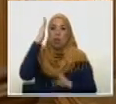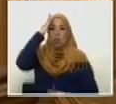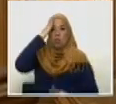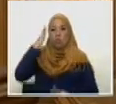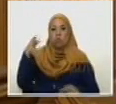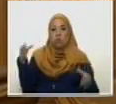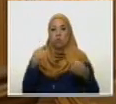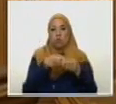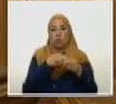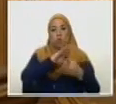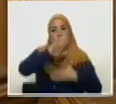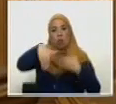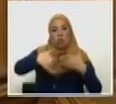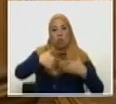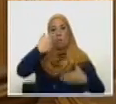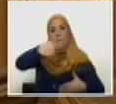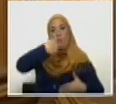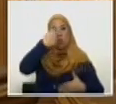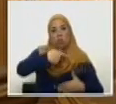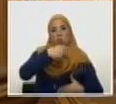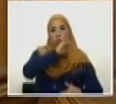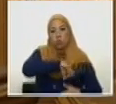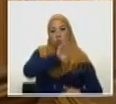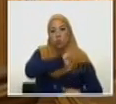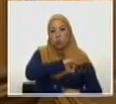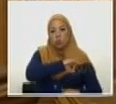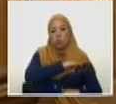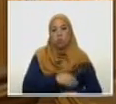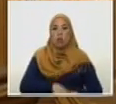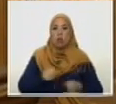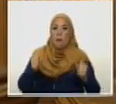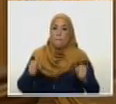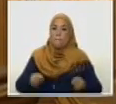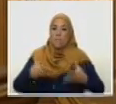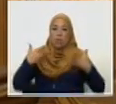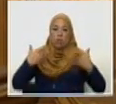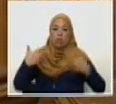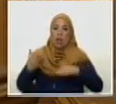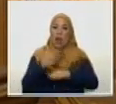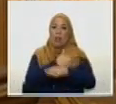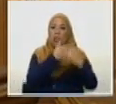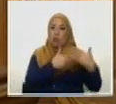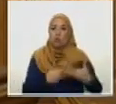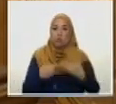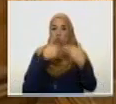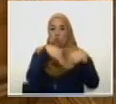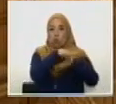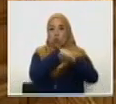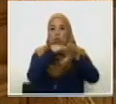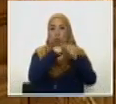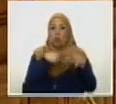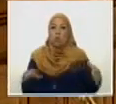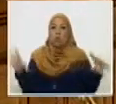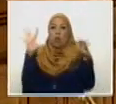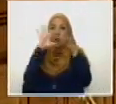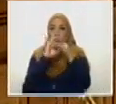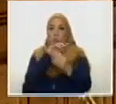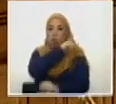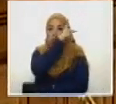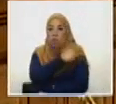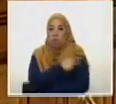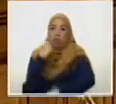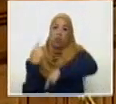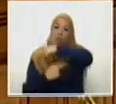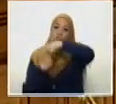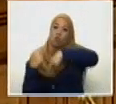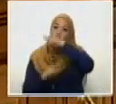del gran polo patriótico. Nuestra gran victoria ante el imperio ha sido la unidad de las fuerzas